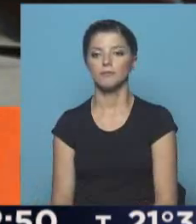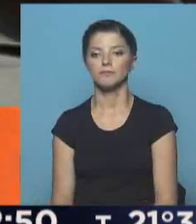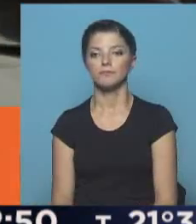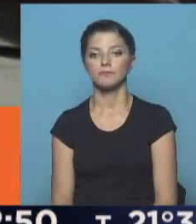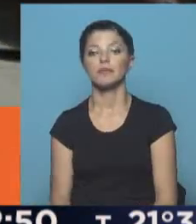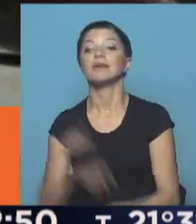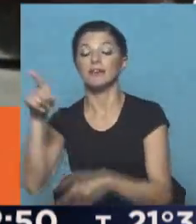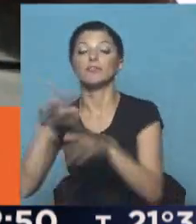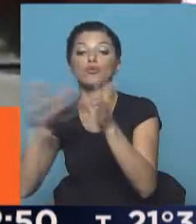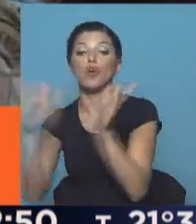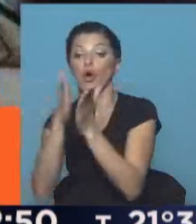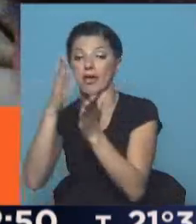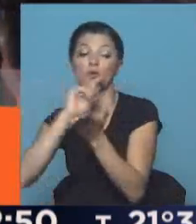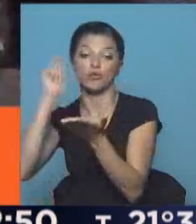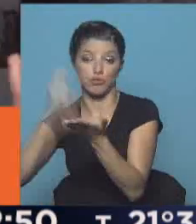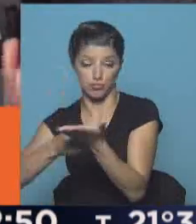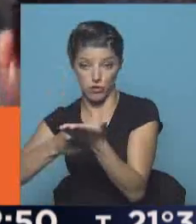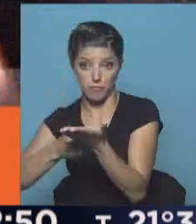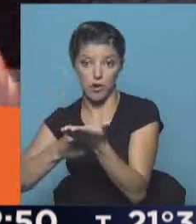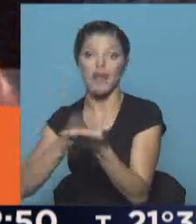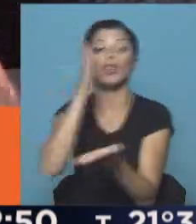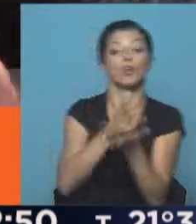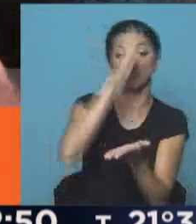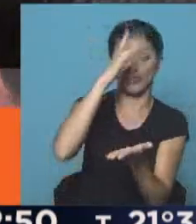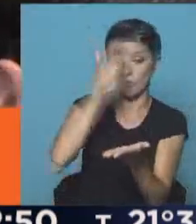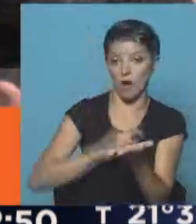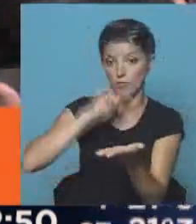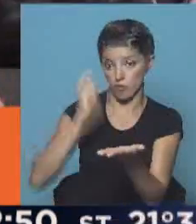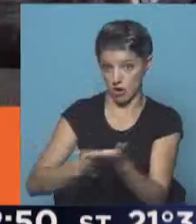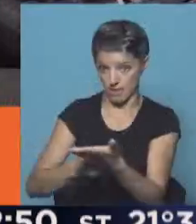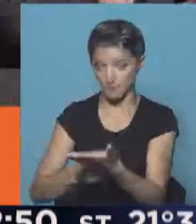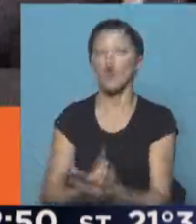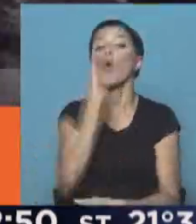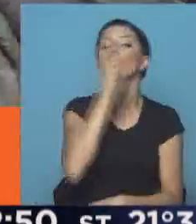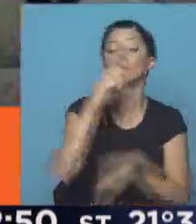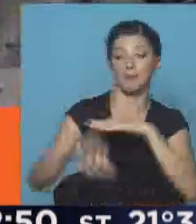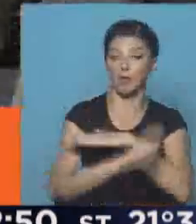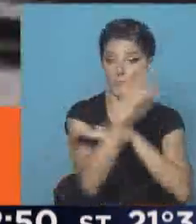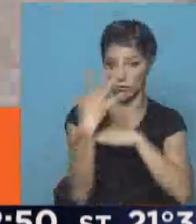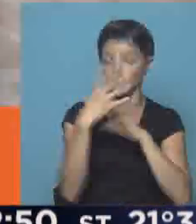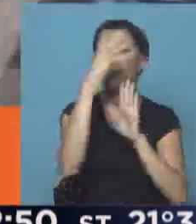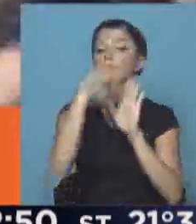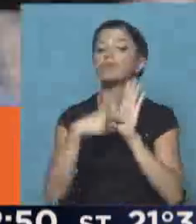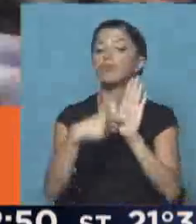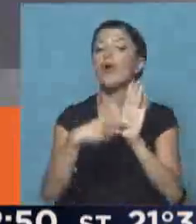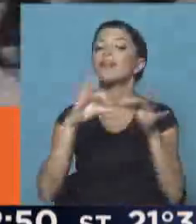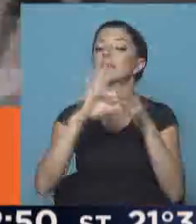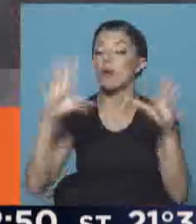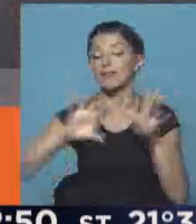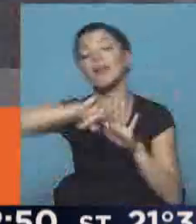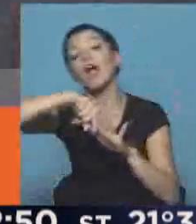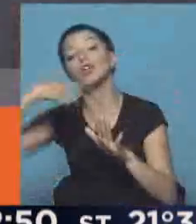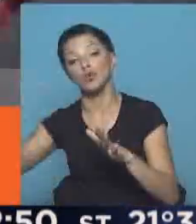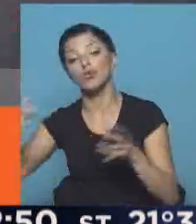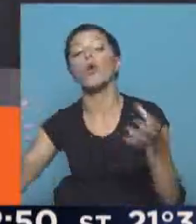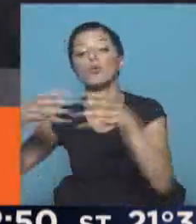la Constitución y contra los derechos humanos. Uno, en el caso de Mercosur, es la cláusula democrática, y otro, en el caso de la Organización de Estados